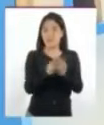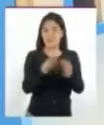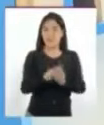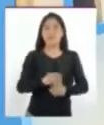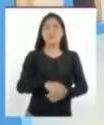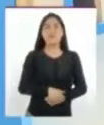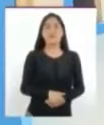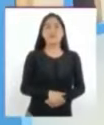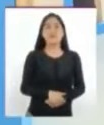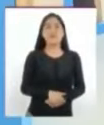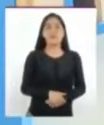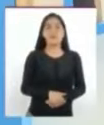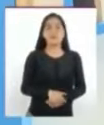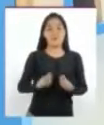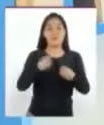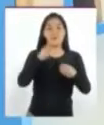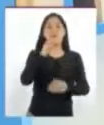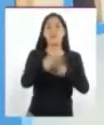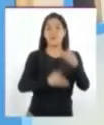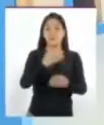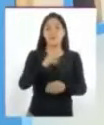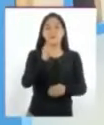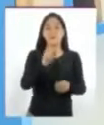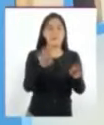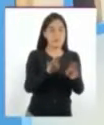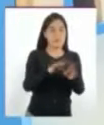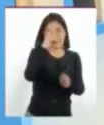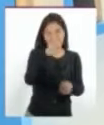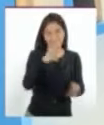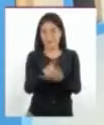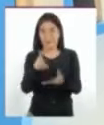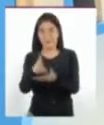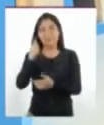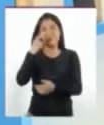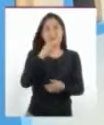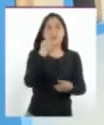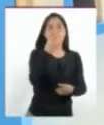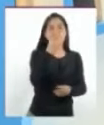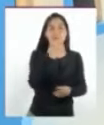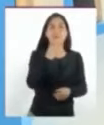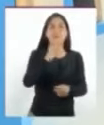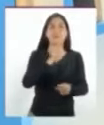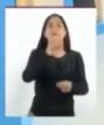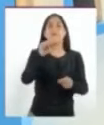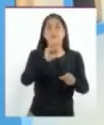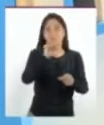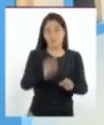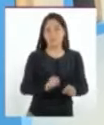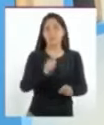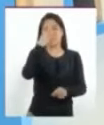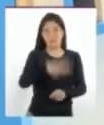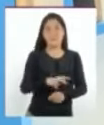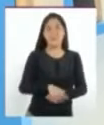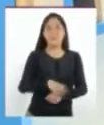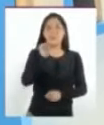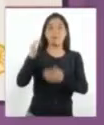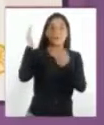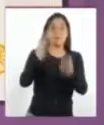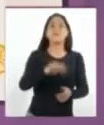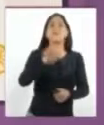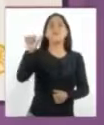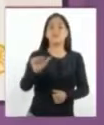hoy. La vida cotidiana de los cazadores-recolectores en el continente americano, después de su llegada desde